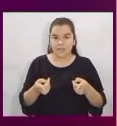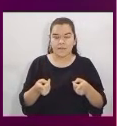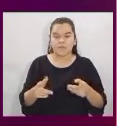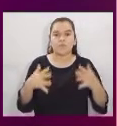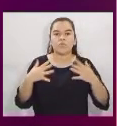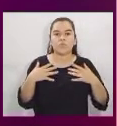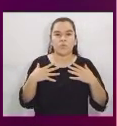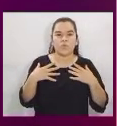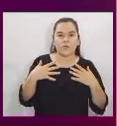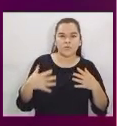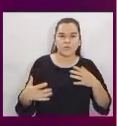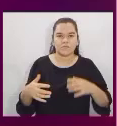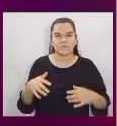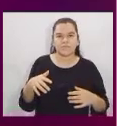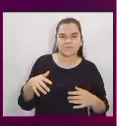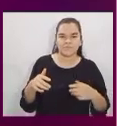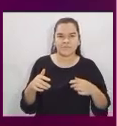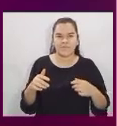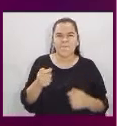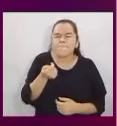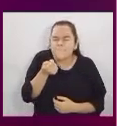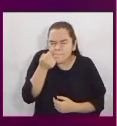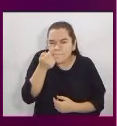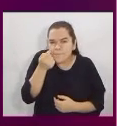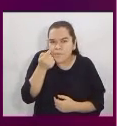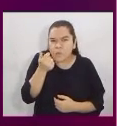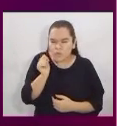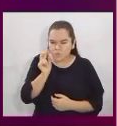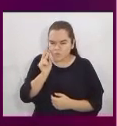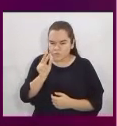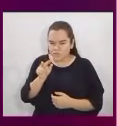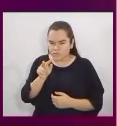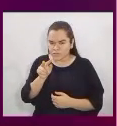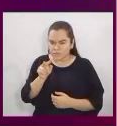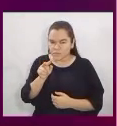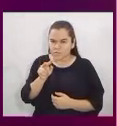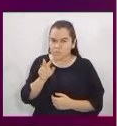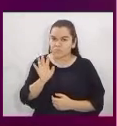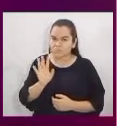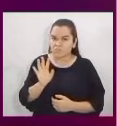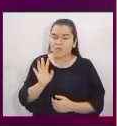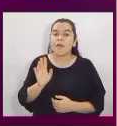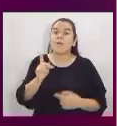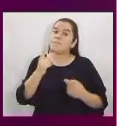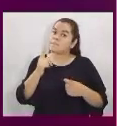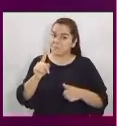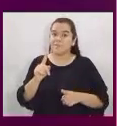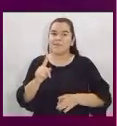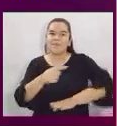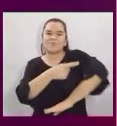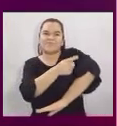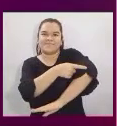y porque había cierta incoordinación, pero no era muy notable todo esto. Sin embargo,